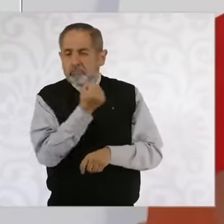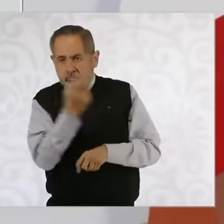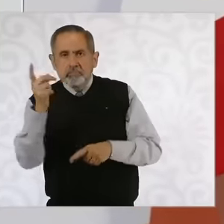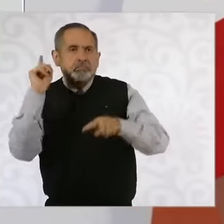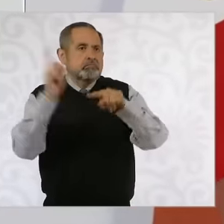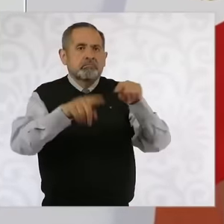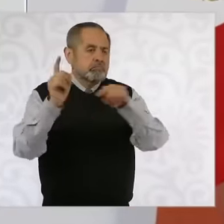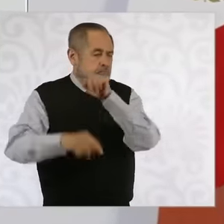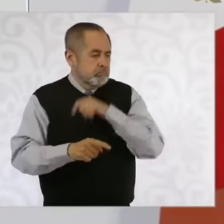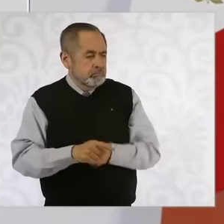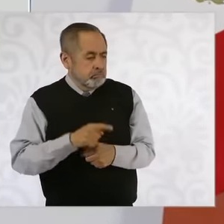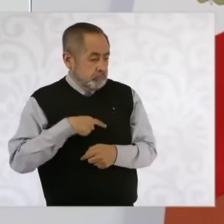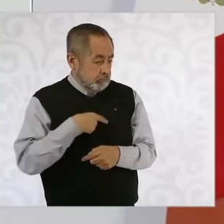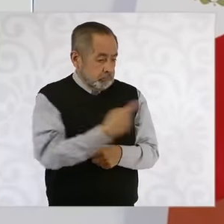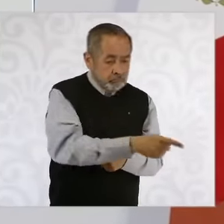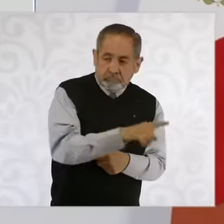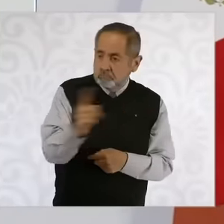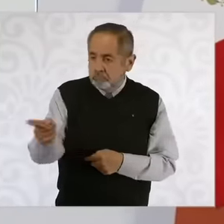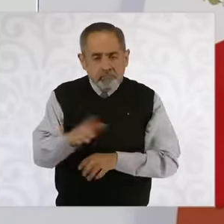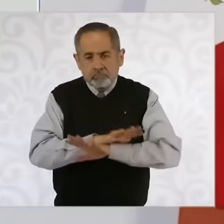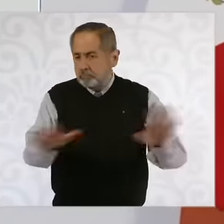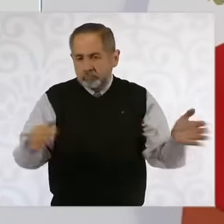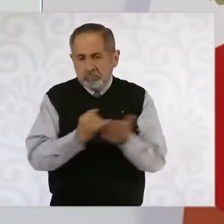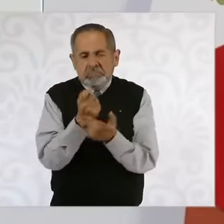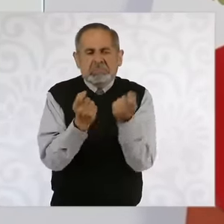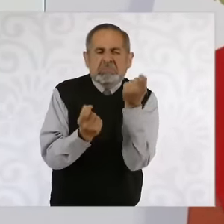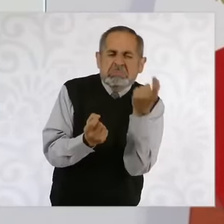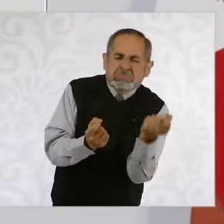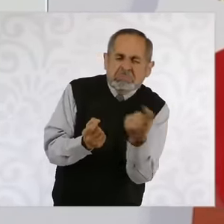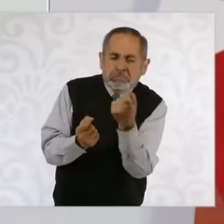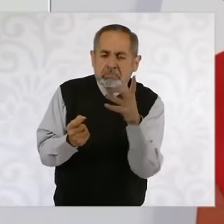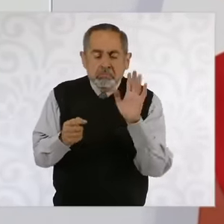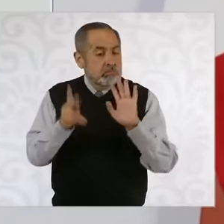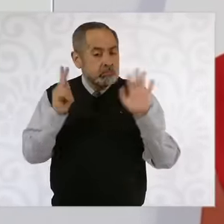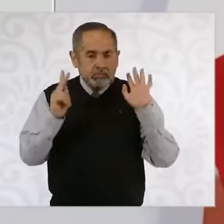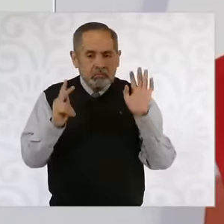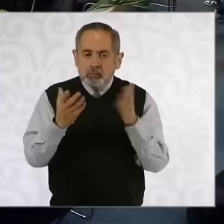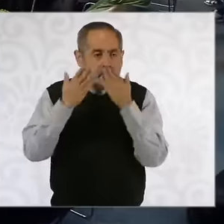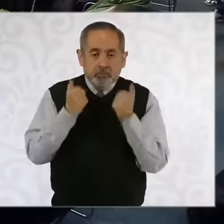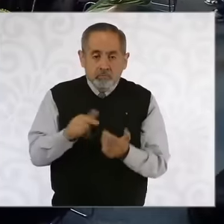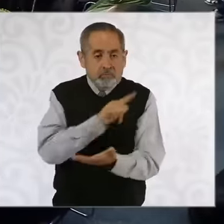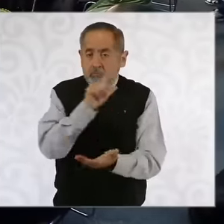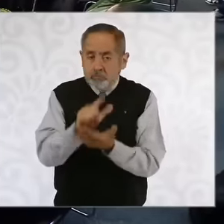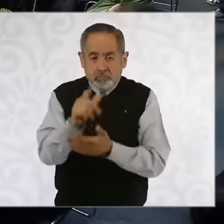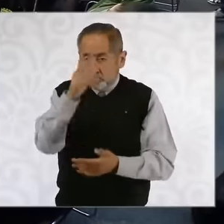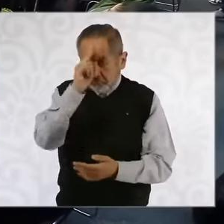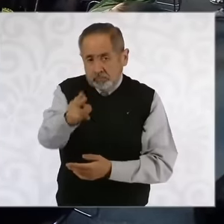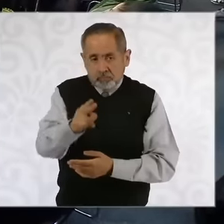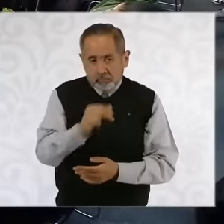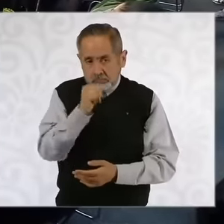servicios. Si ocurre esto, pues es una irregularidad. No sé si quieres comentarlo.